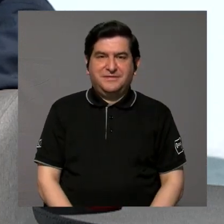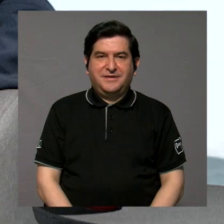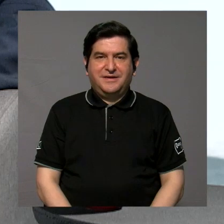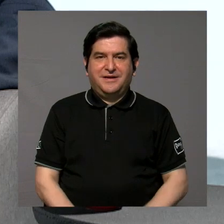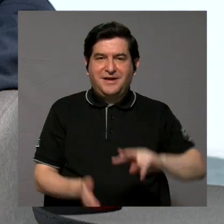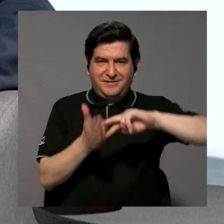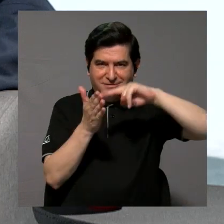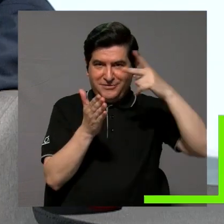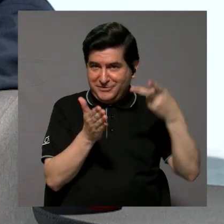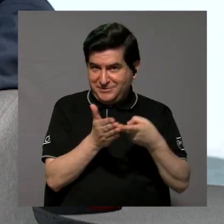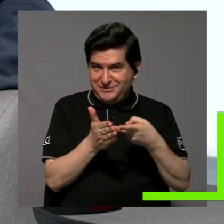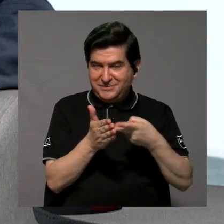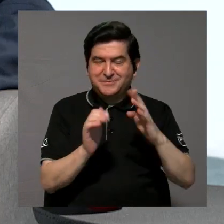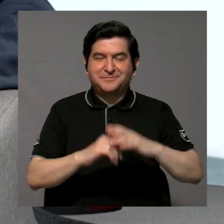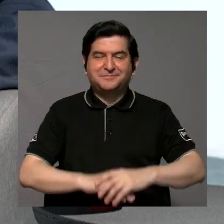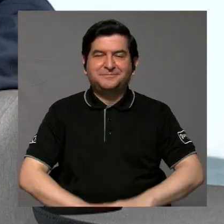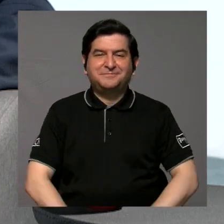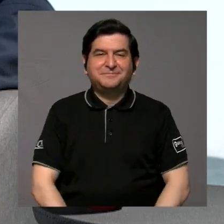sección de conceptos.